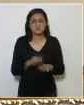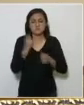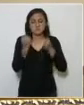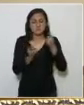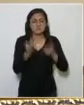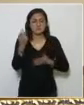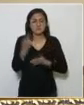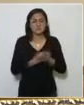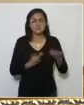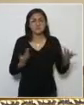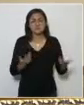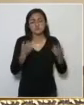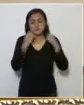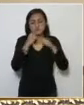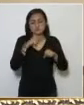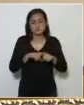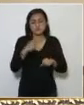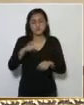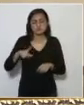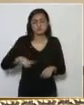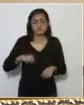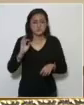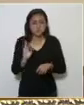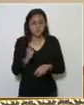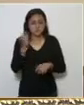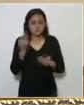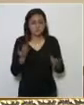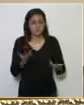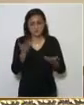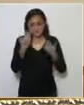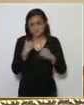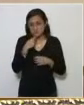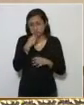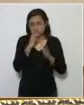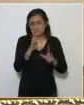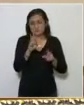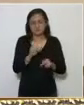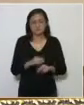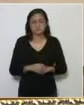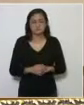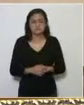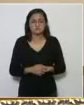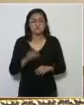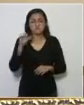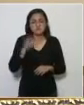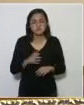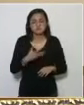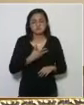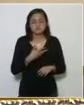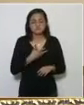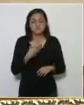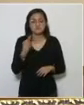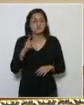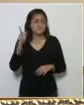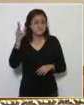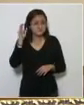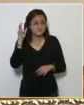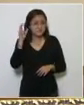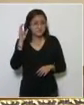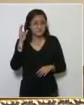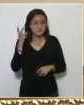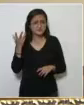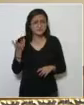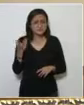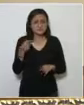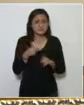algunos programas sociales del gobierno federal. No voy a decirlo ya. Y hoy sale un audio